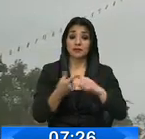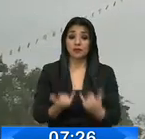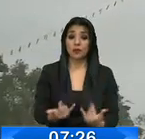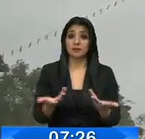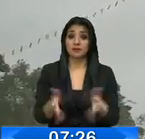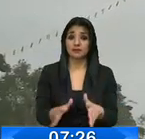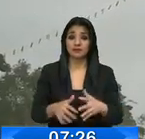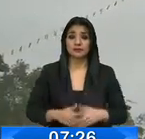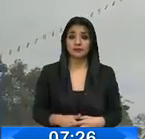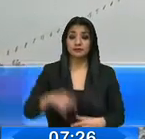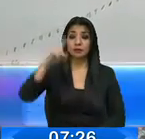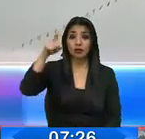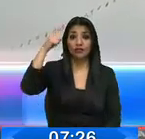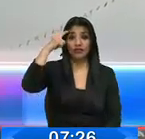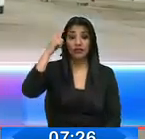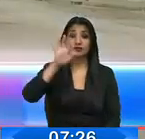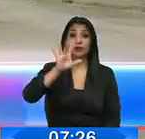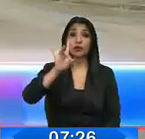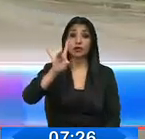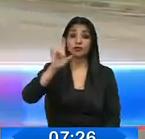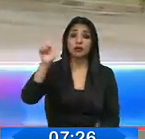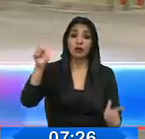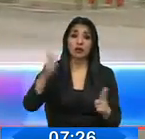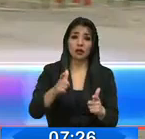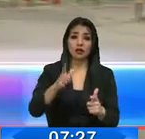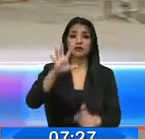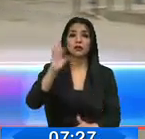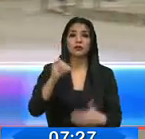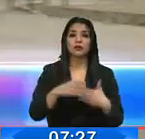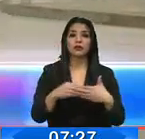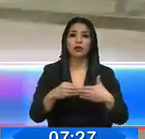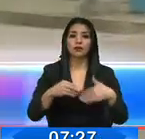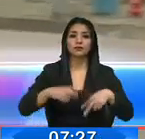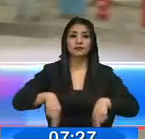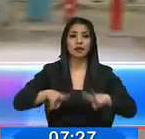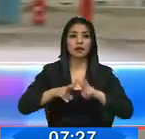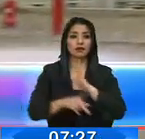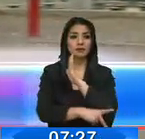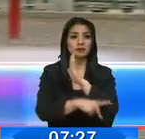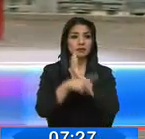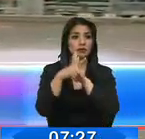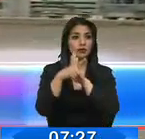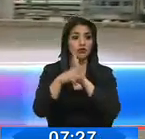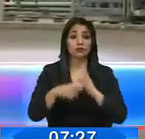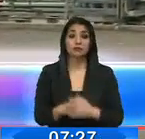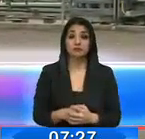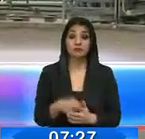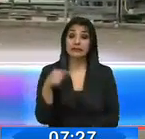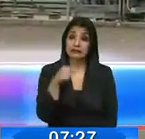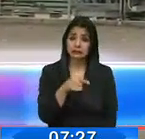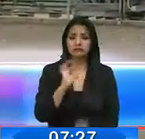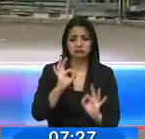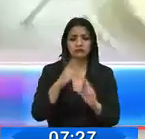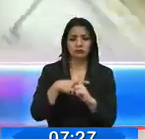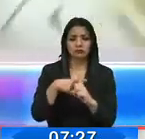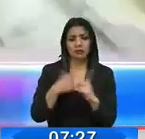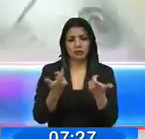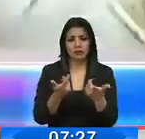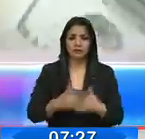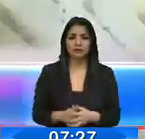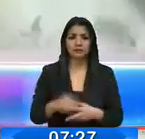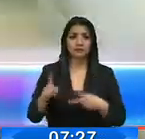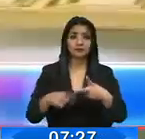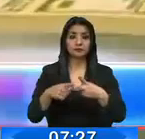que el gobierno haya reducido de 58 a $50 el precio del petróleo, que esa posición es positiva. También de